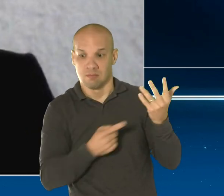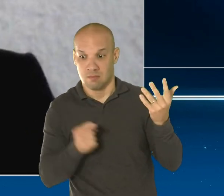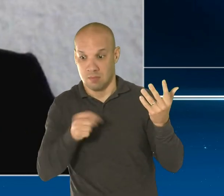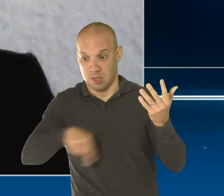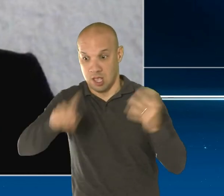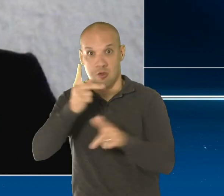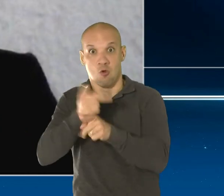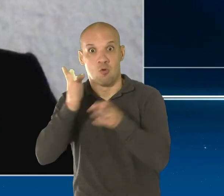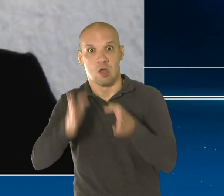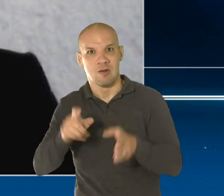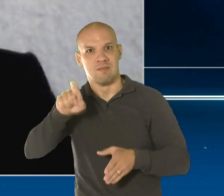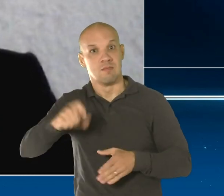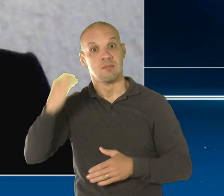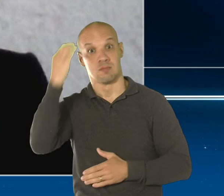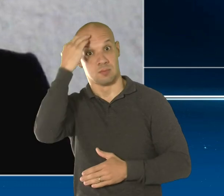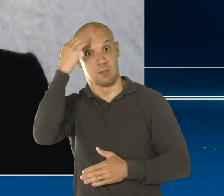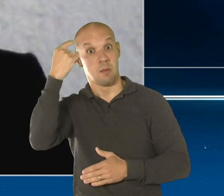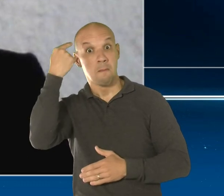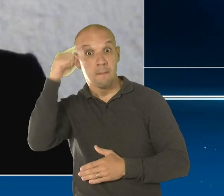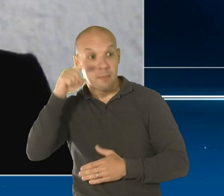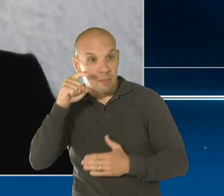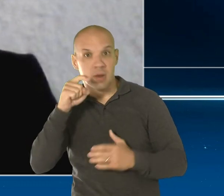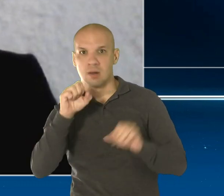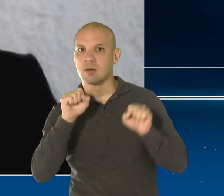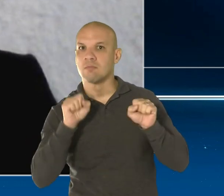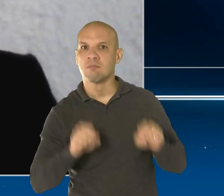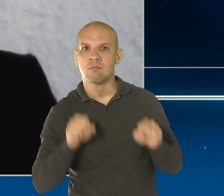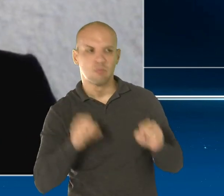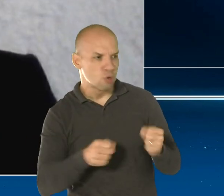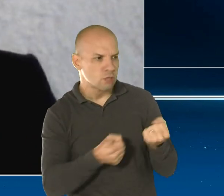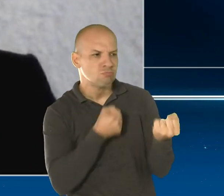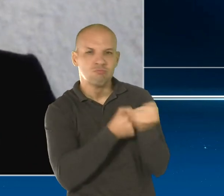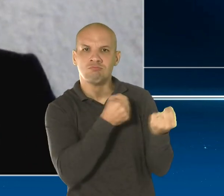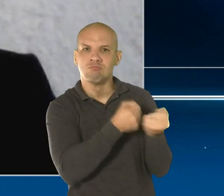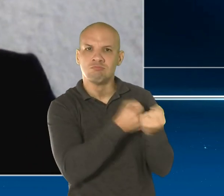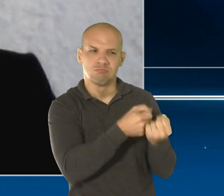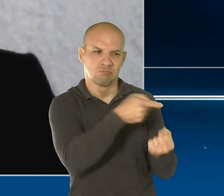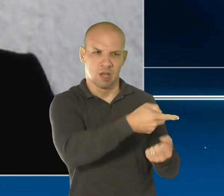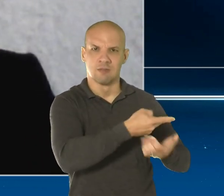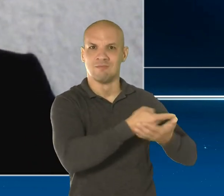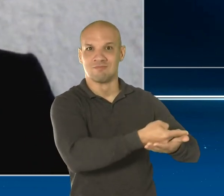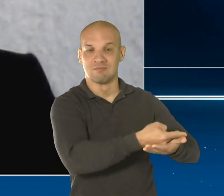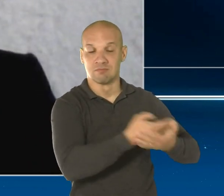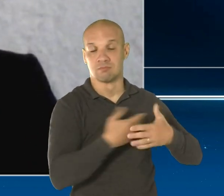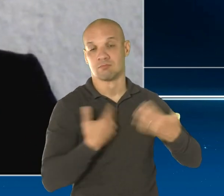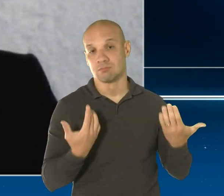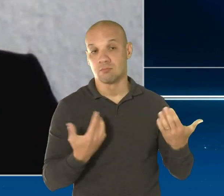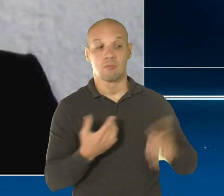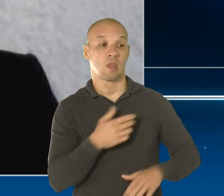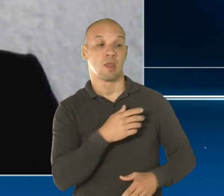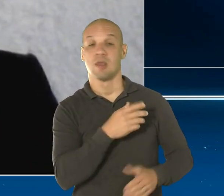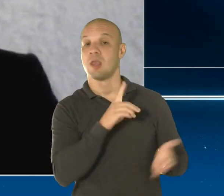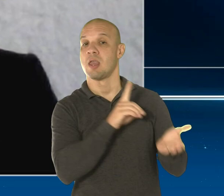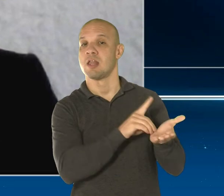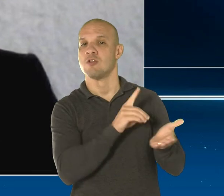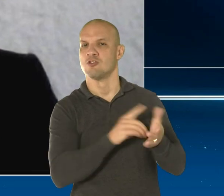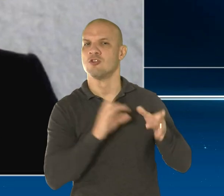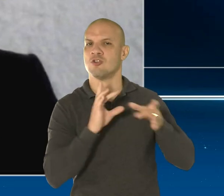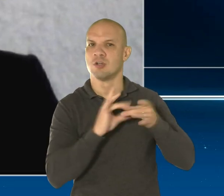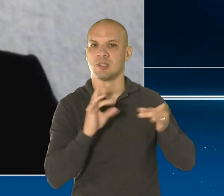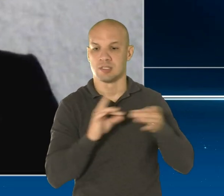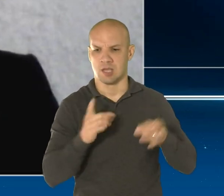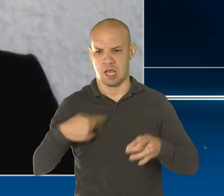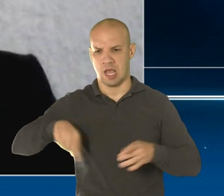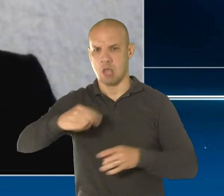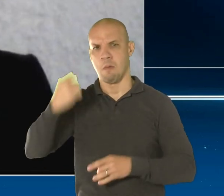necesitan conocer para llevar a cabo esta actividad. Y como lo decía el doctor, no se sienten